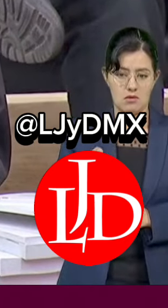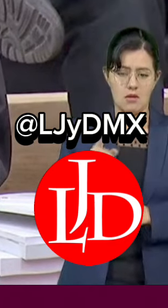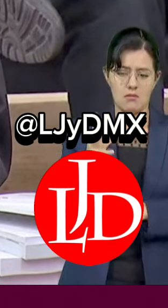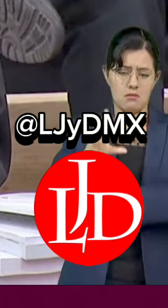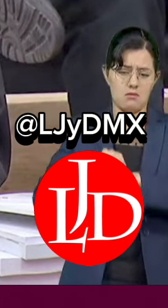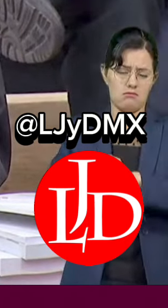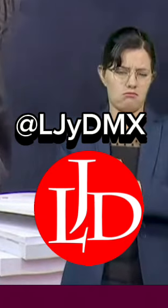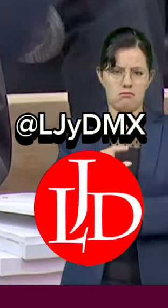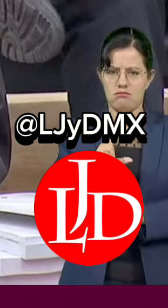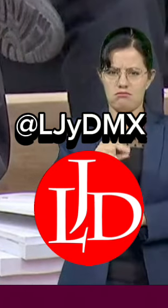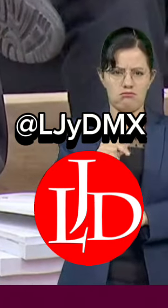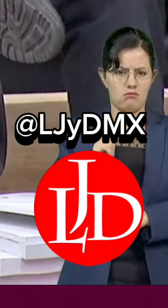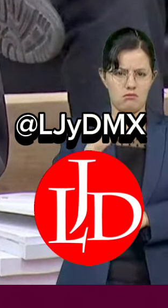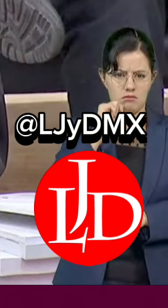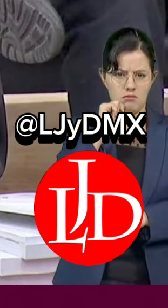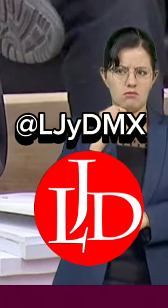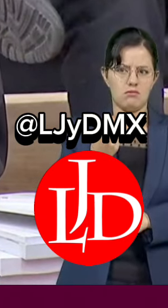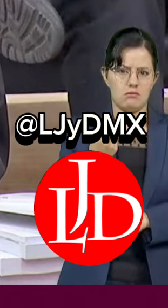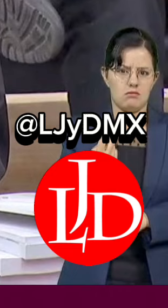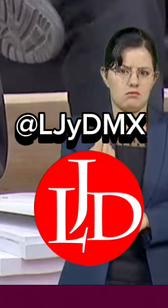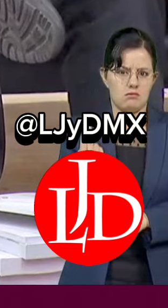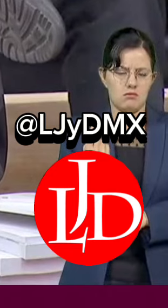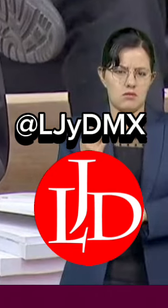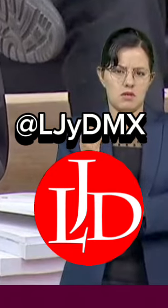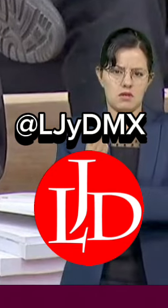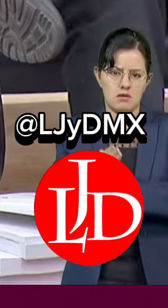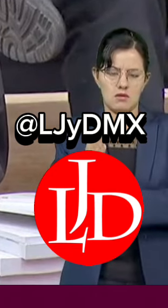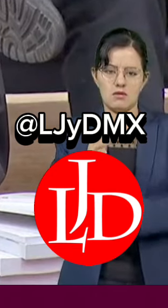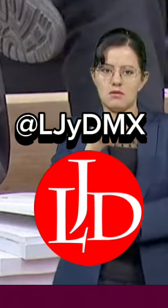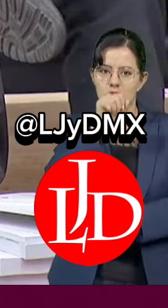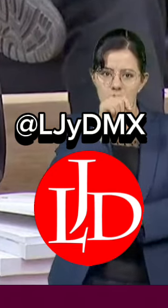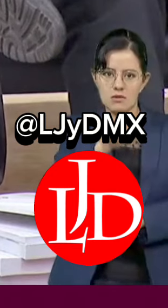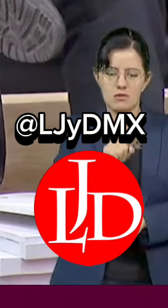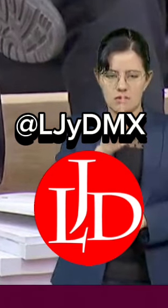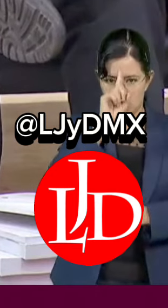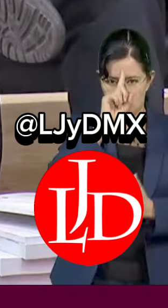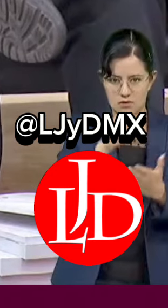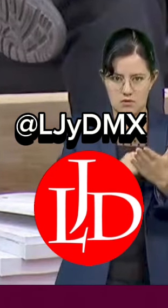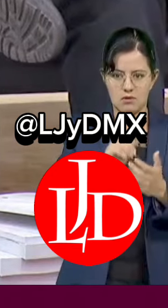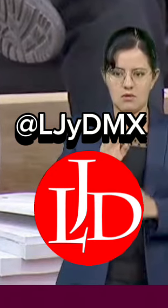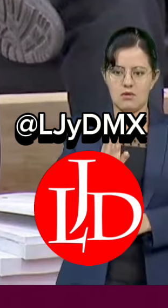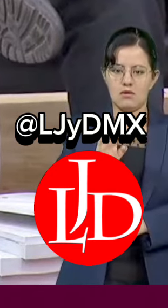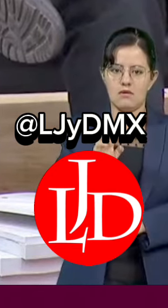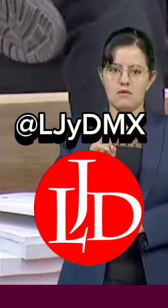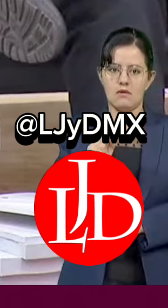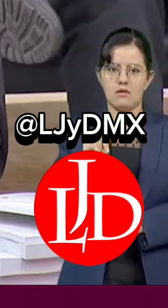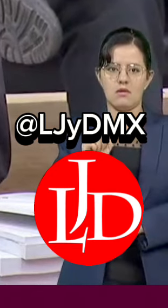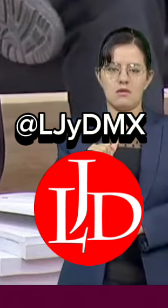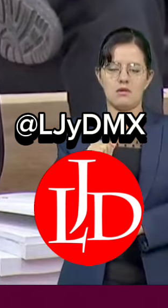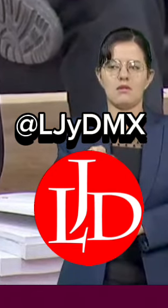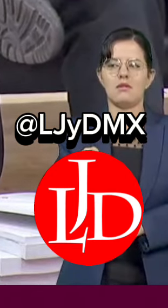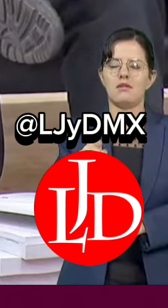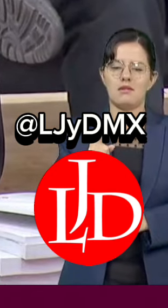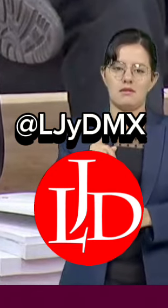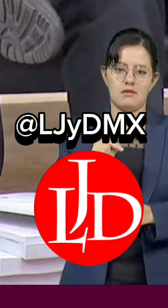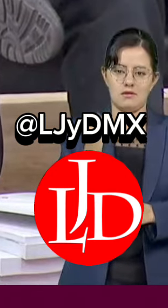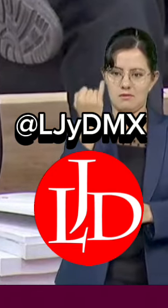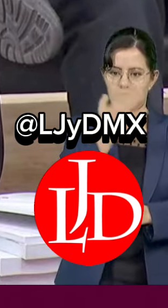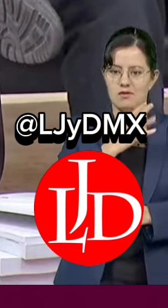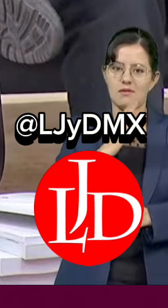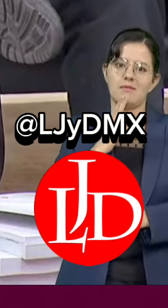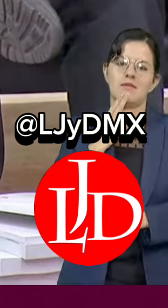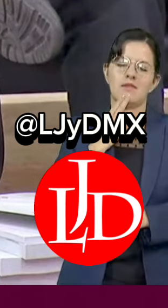haya cometido. Y por lo mismo creo que Berta Xóchitl Gálvez Ruiz no puede quedar impune en el uso del logotipo del Instituto